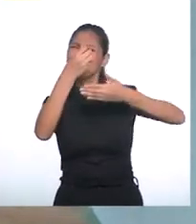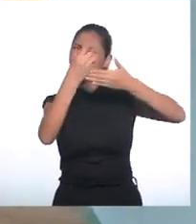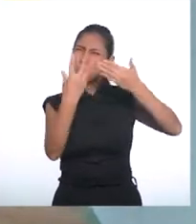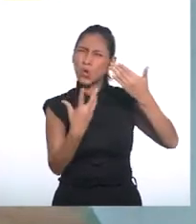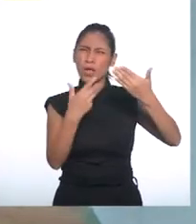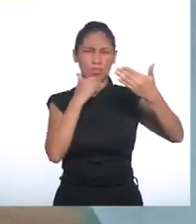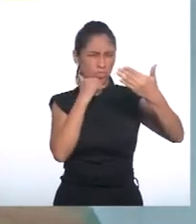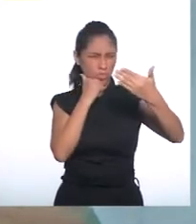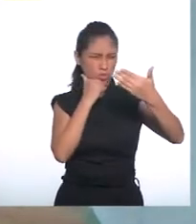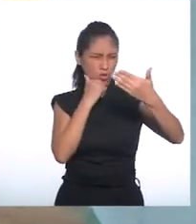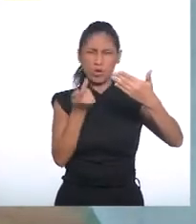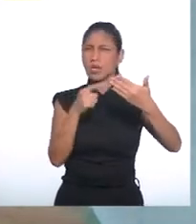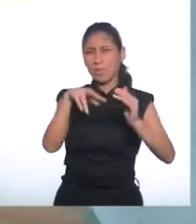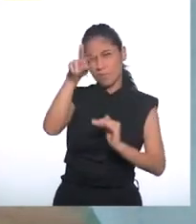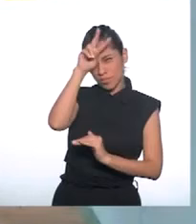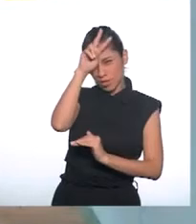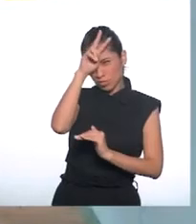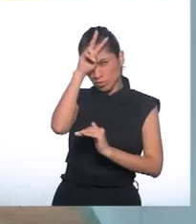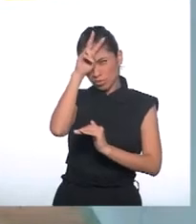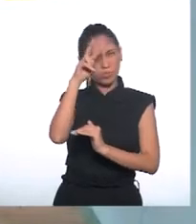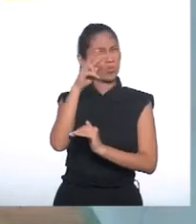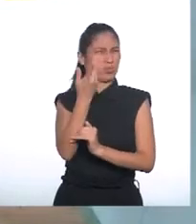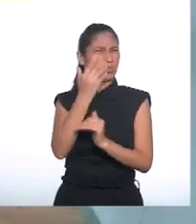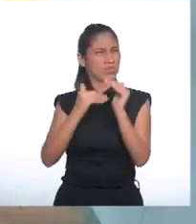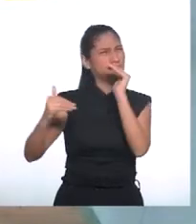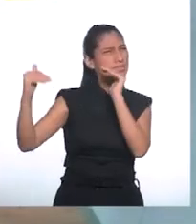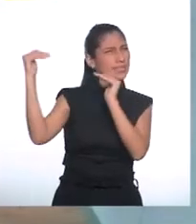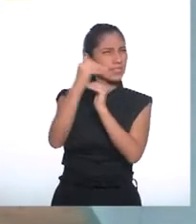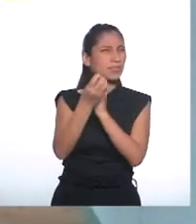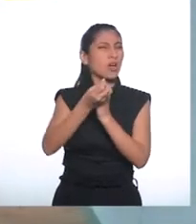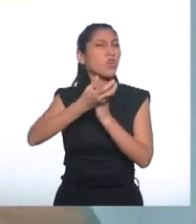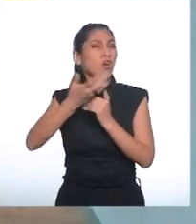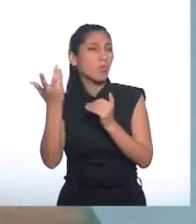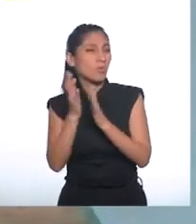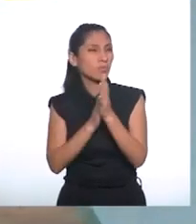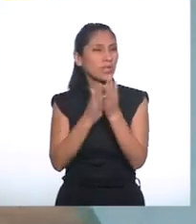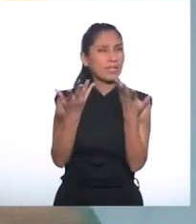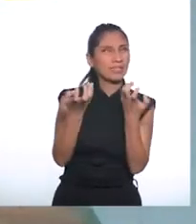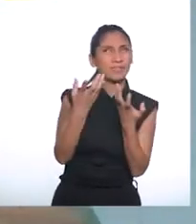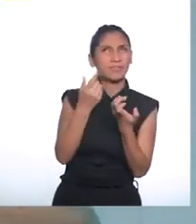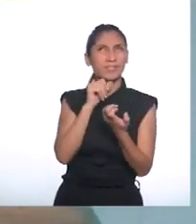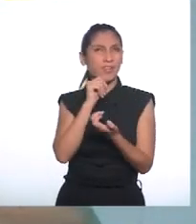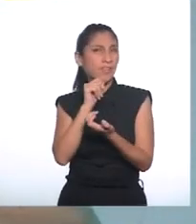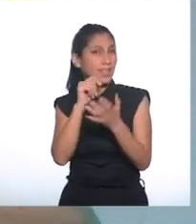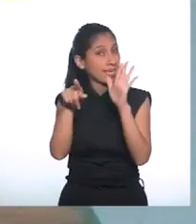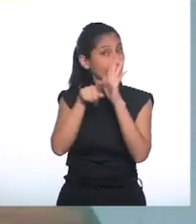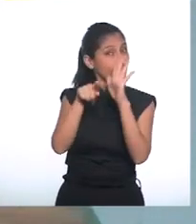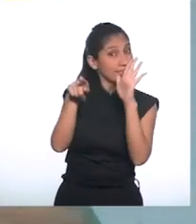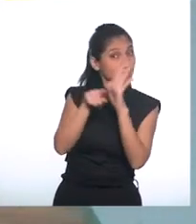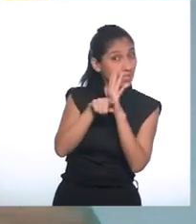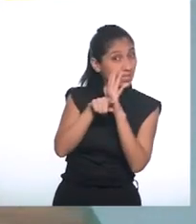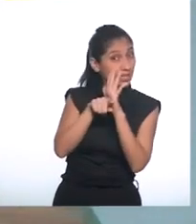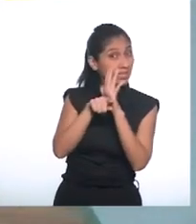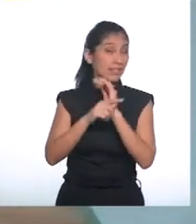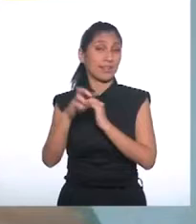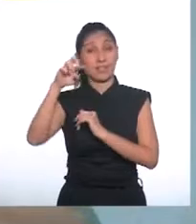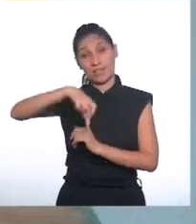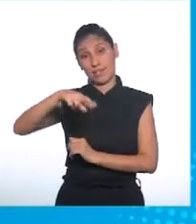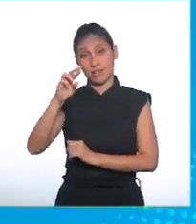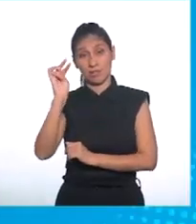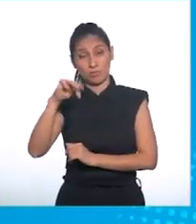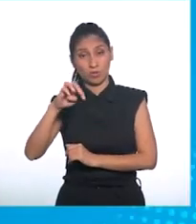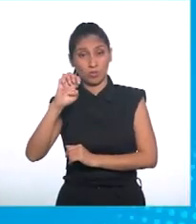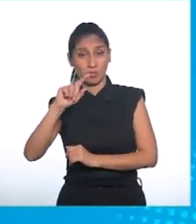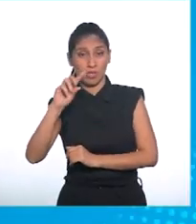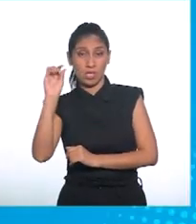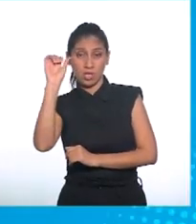más está Perú por encima del promedio de países, creo que solo haría falta restarle el promedio al valor de Perú.